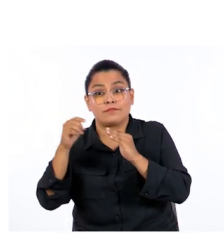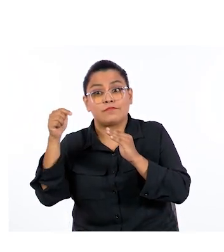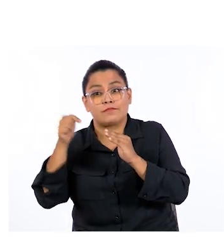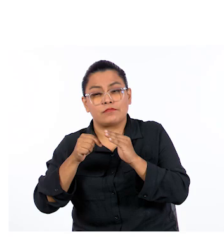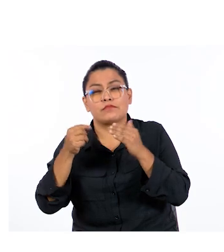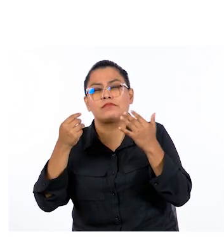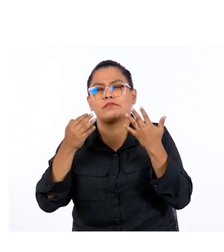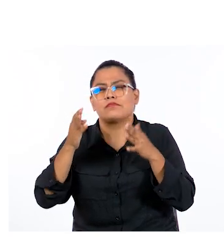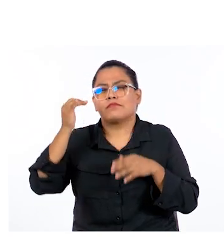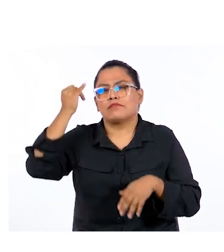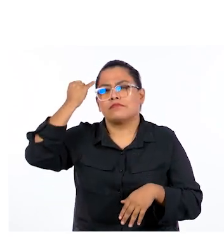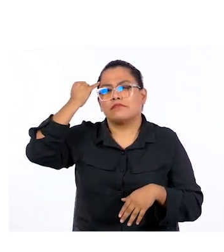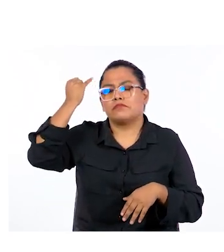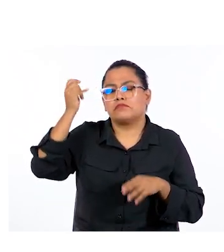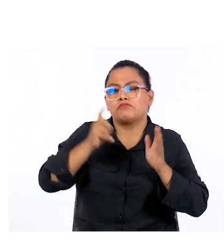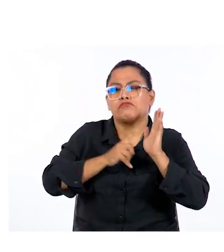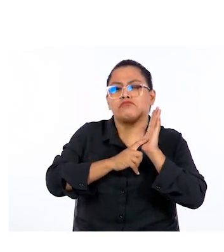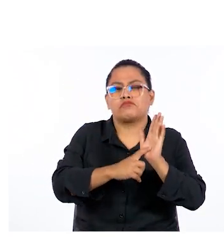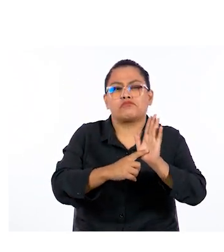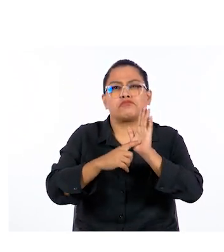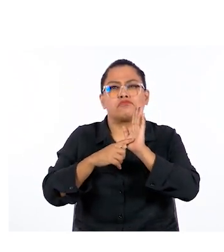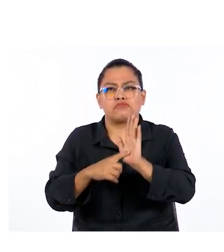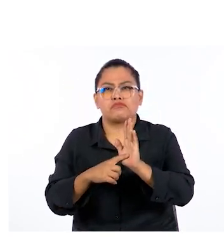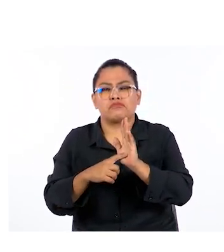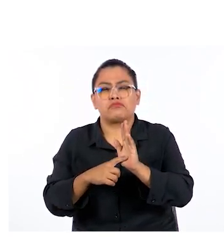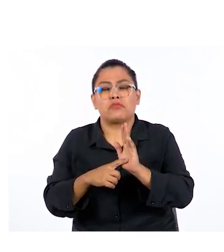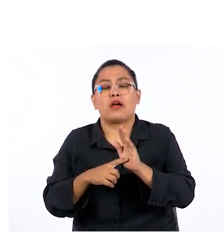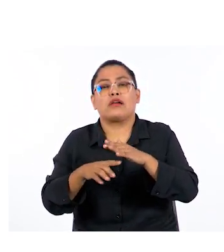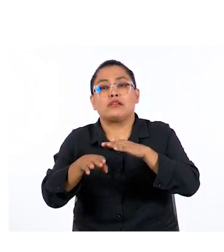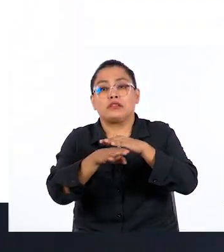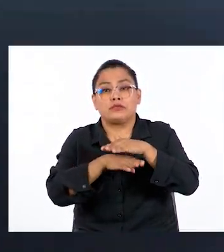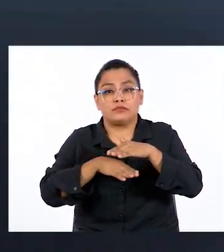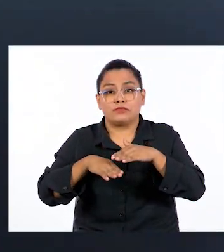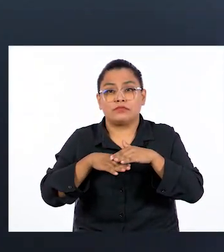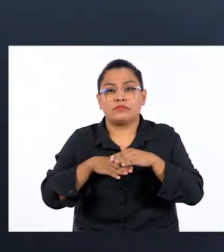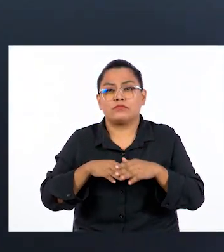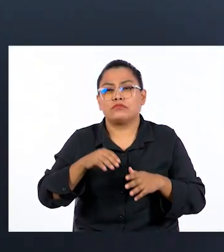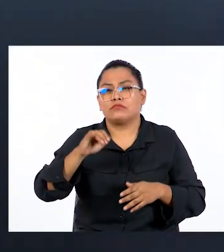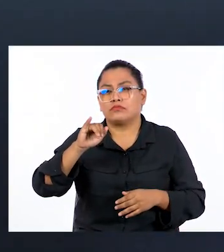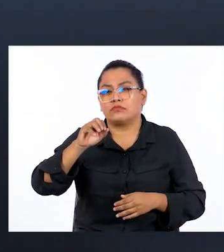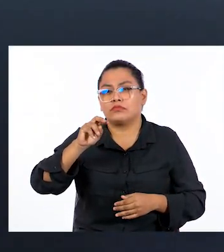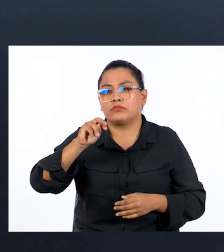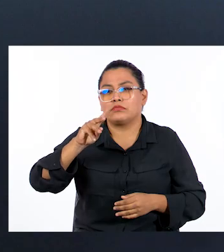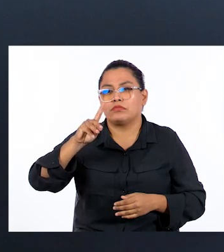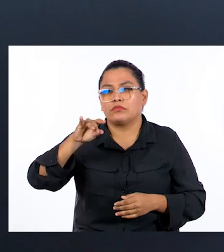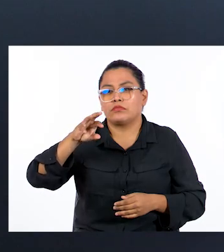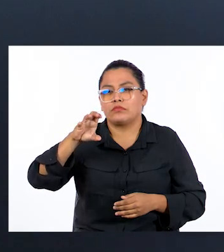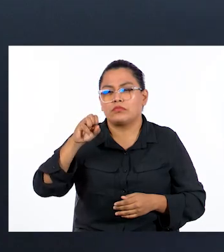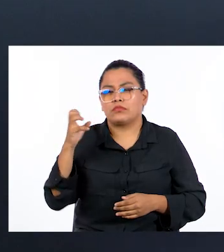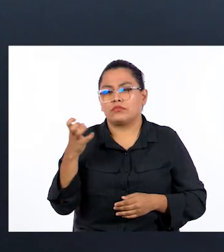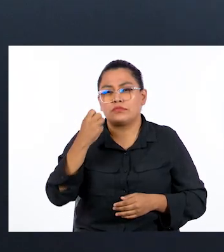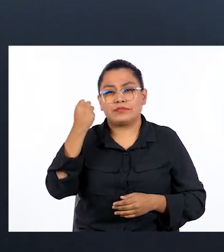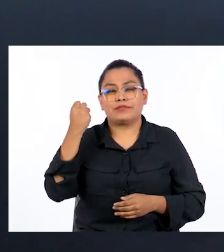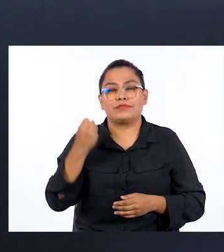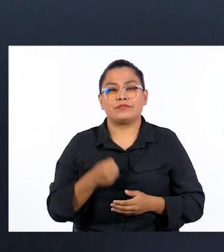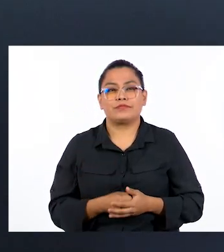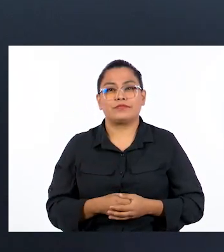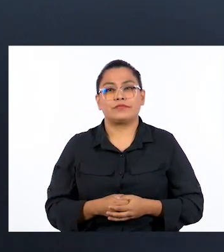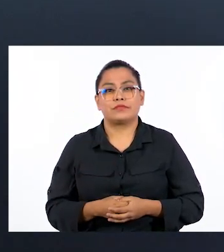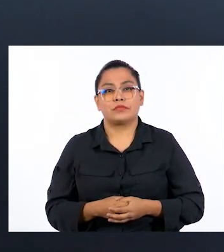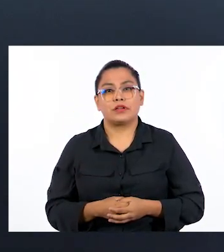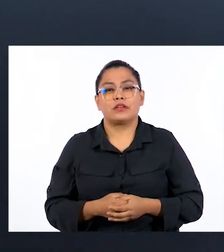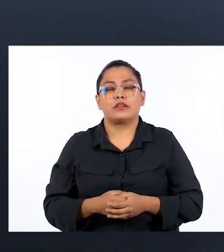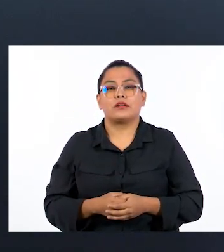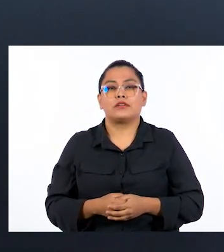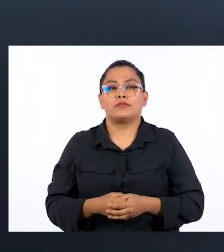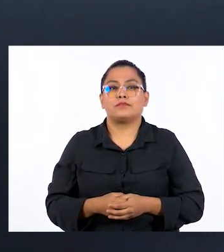deben perseguir basándose en estos indicadores priorizados. El principal rasgo de la relación entre la